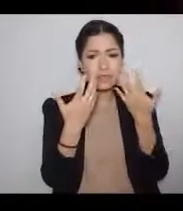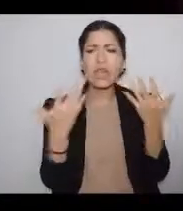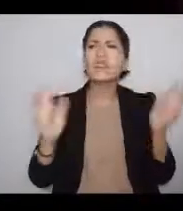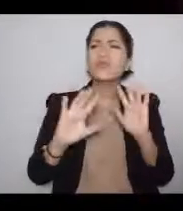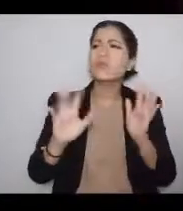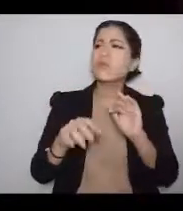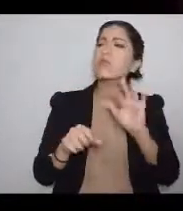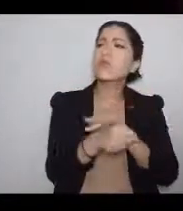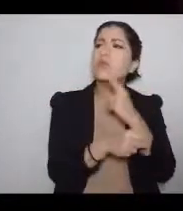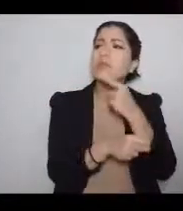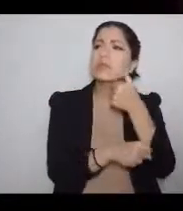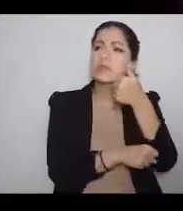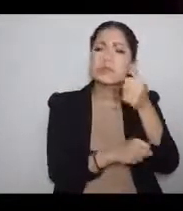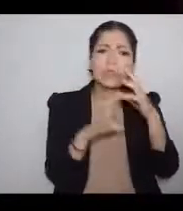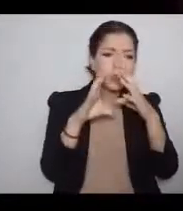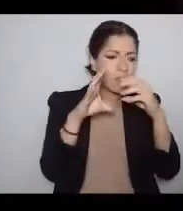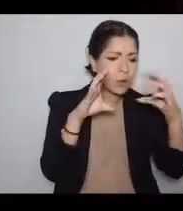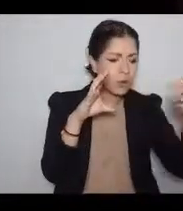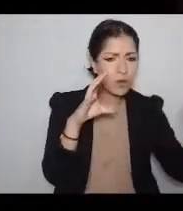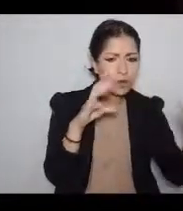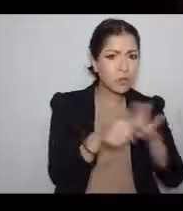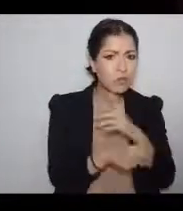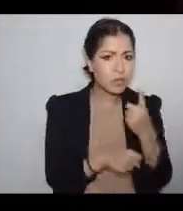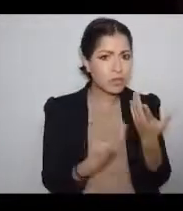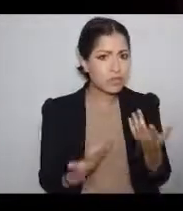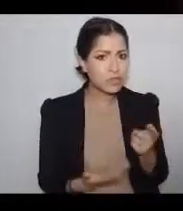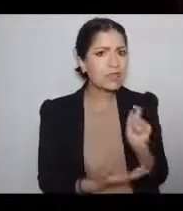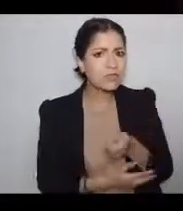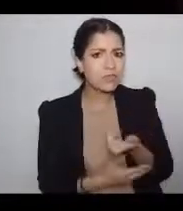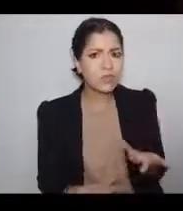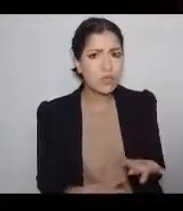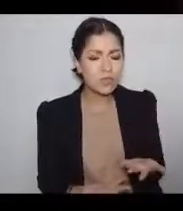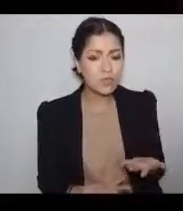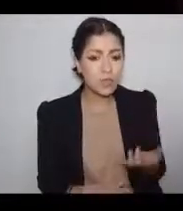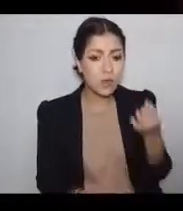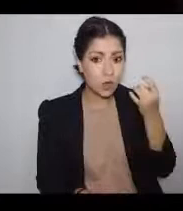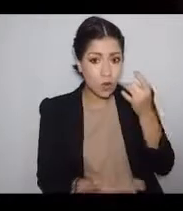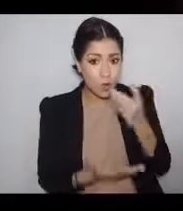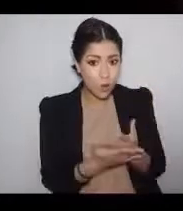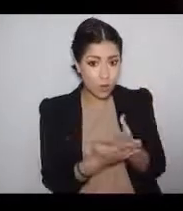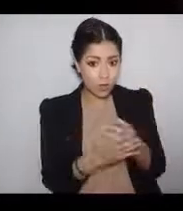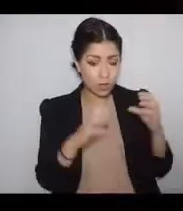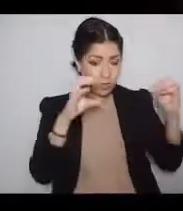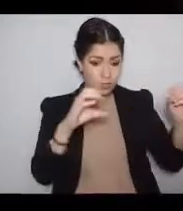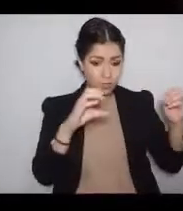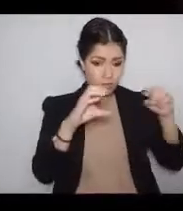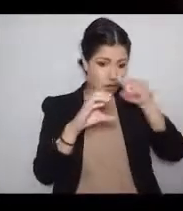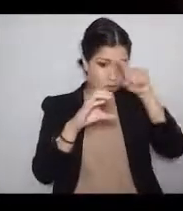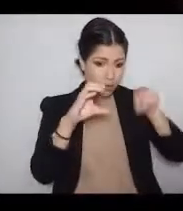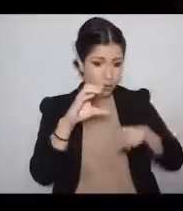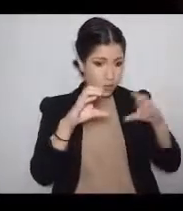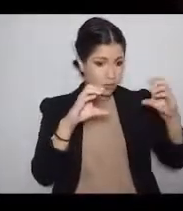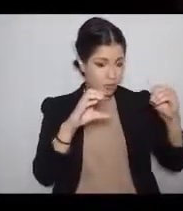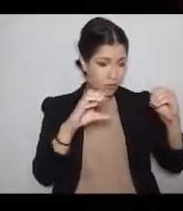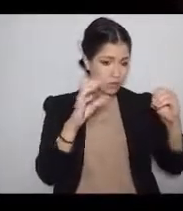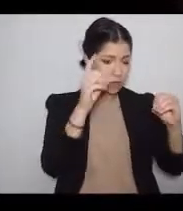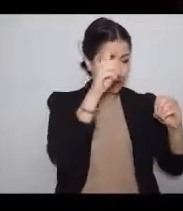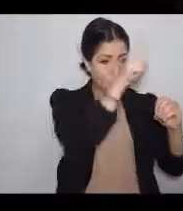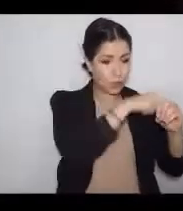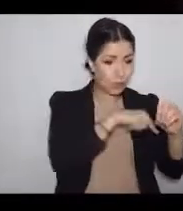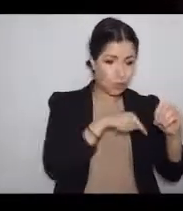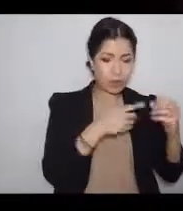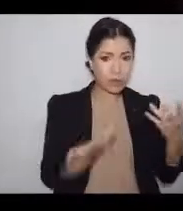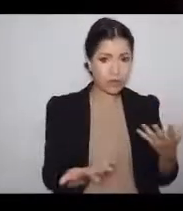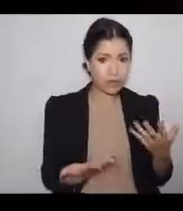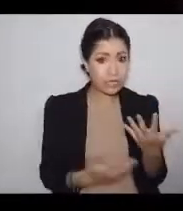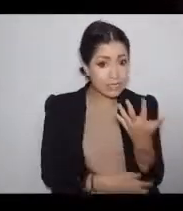6 planetas? Eso quiere decir que solo hay 5 intervalos entre cada uno de ellos, y esto coincide con los 5 cuerpos